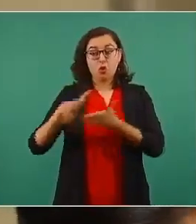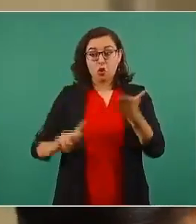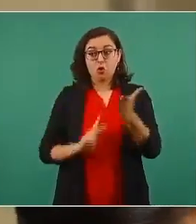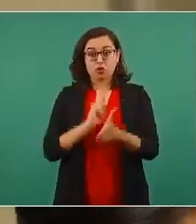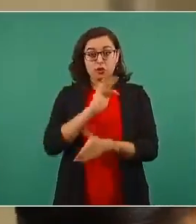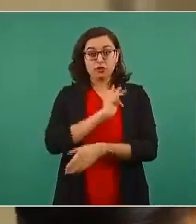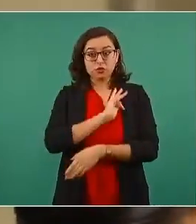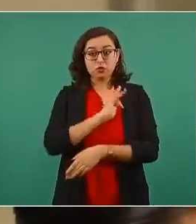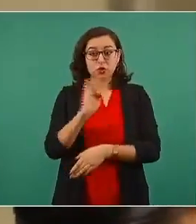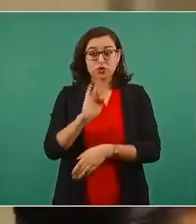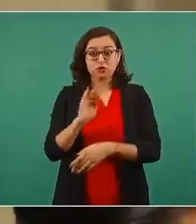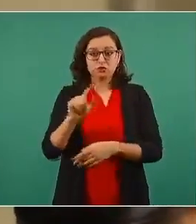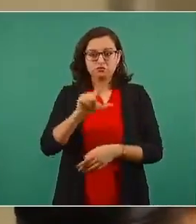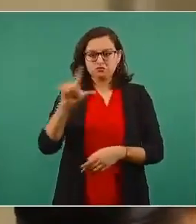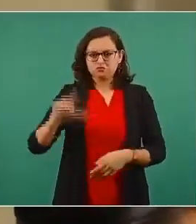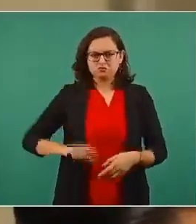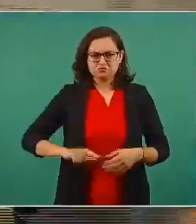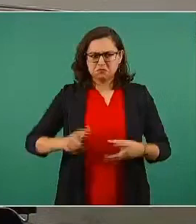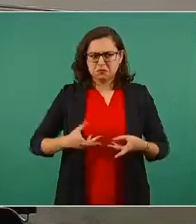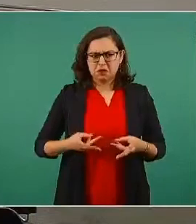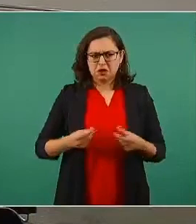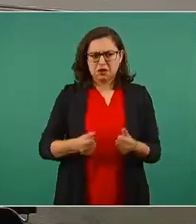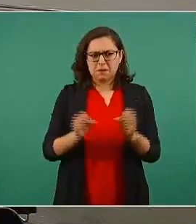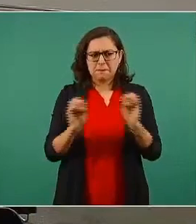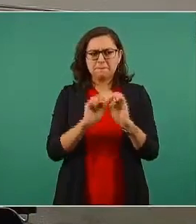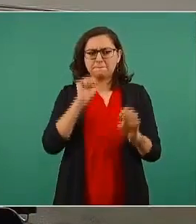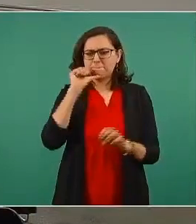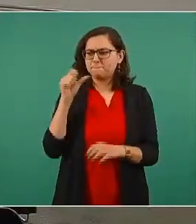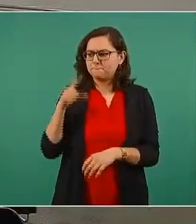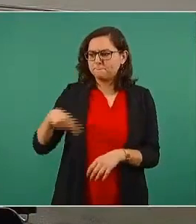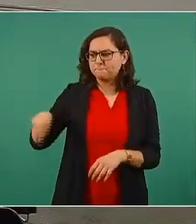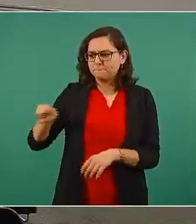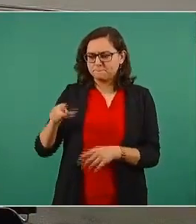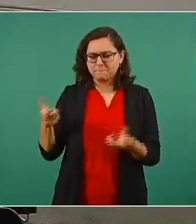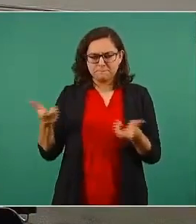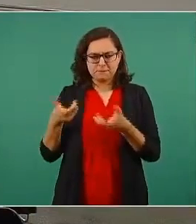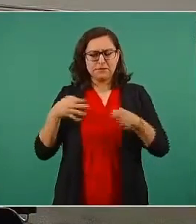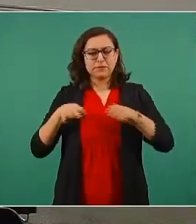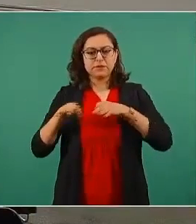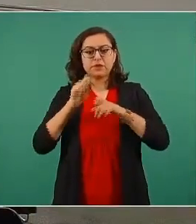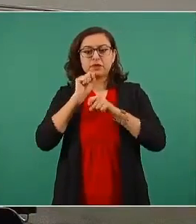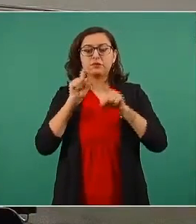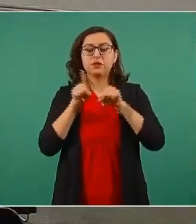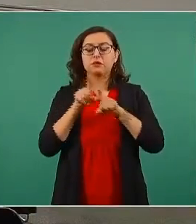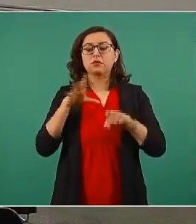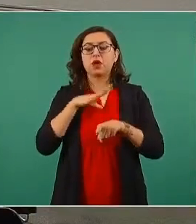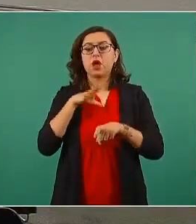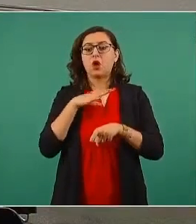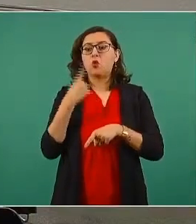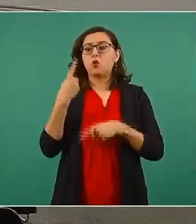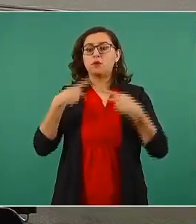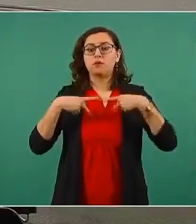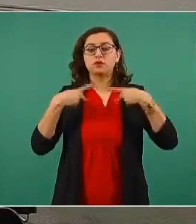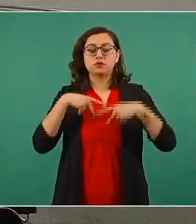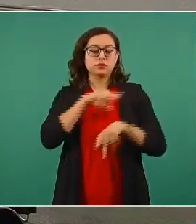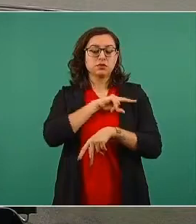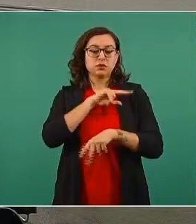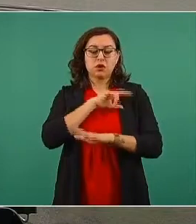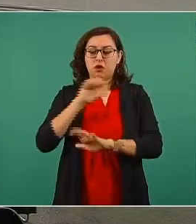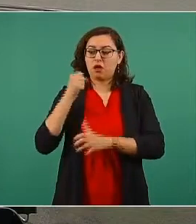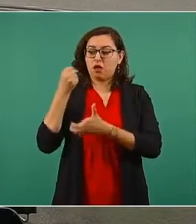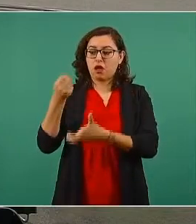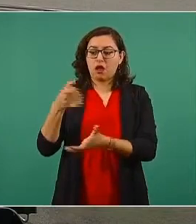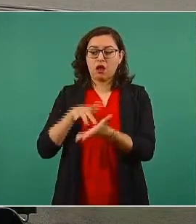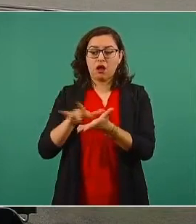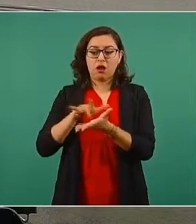costará nada al gobierno y que saldrá de los propios trabajadores. Afirman que además existe un inversionista dispuesto a ayudar. Los trabajadores